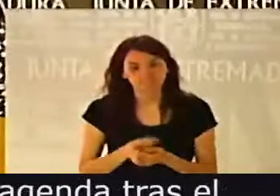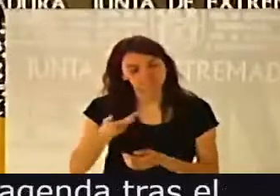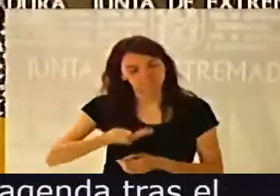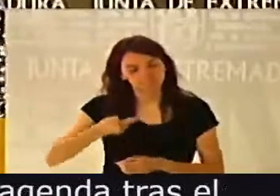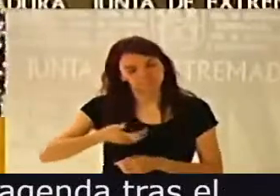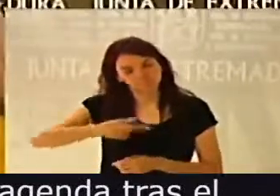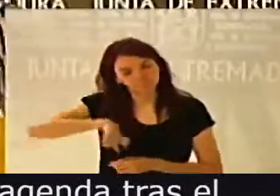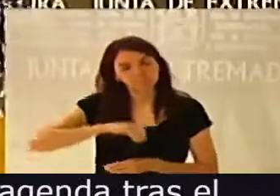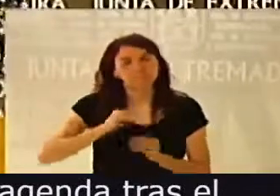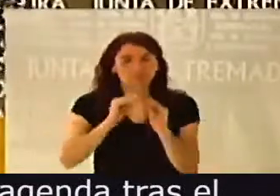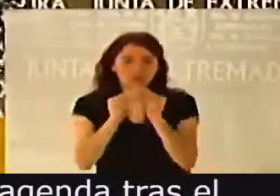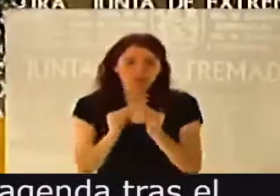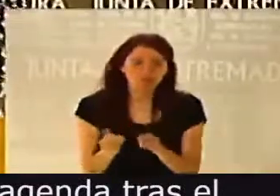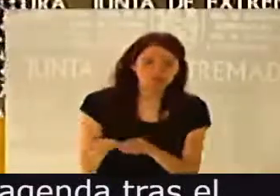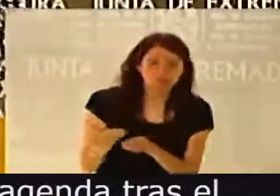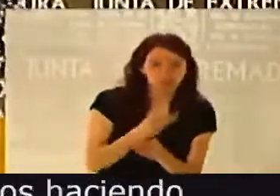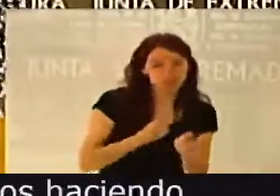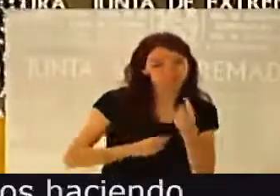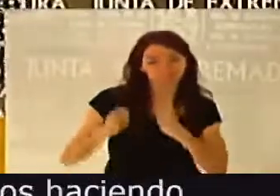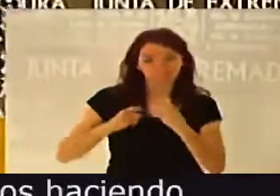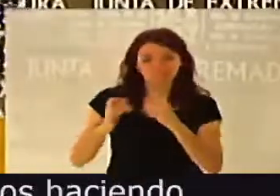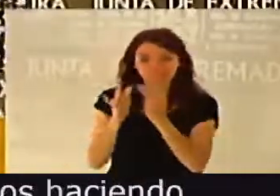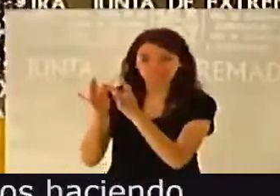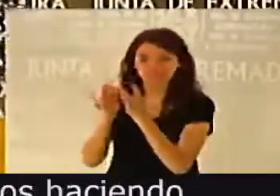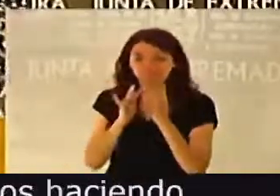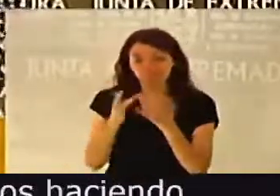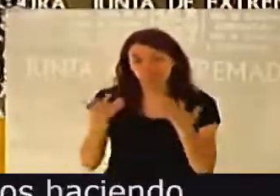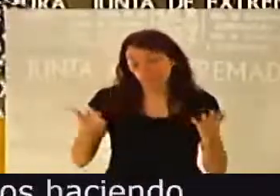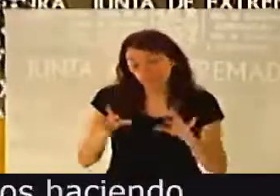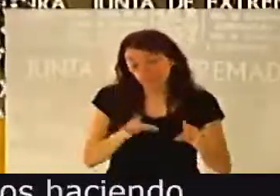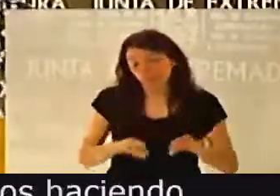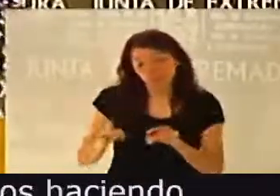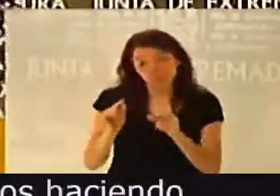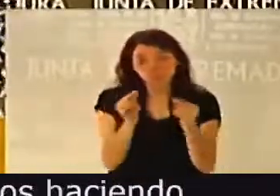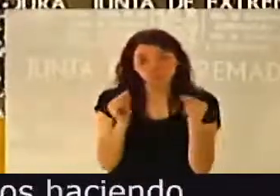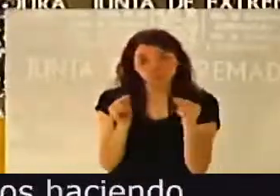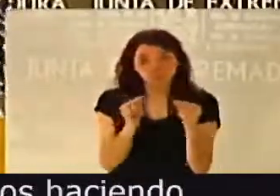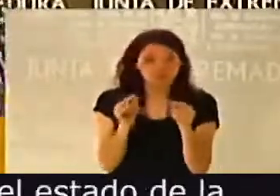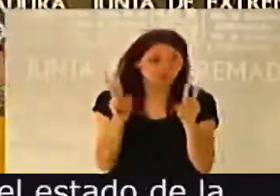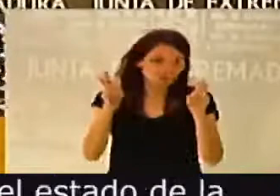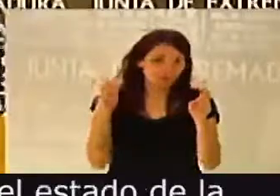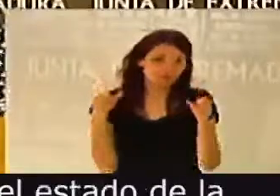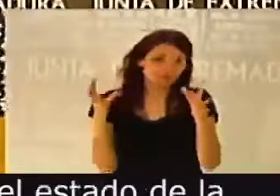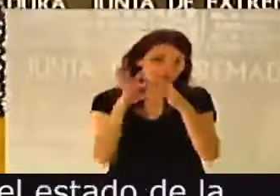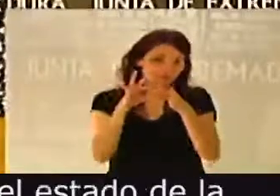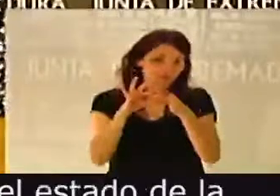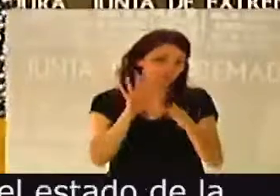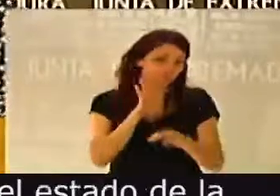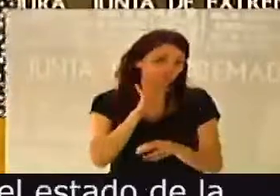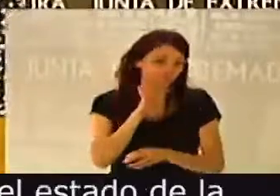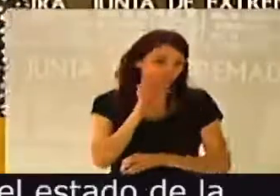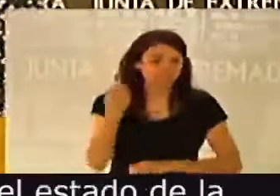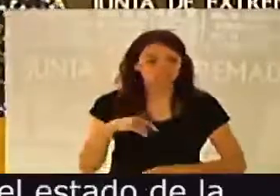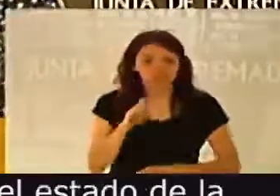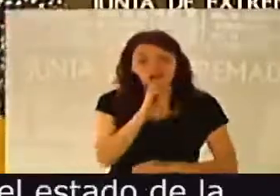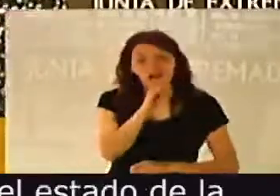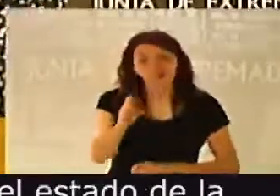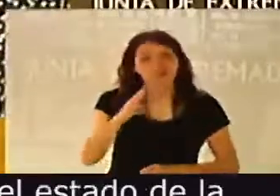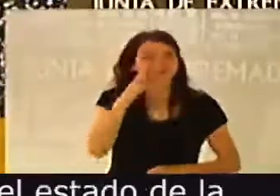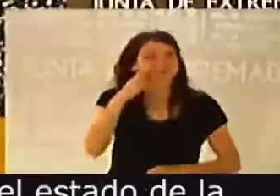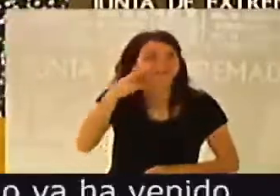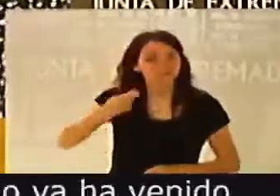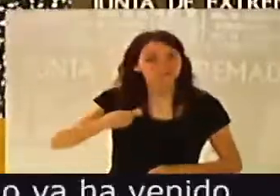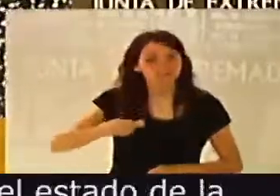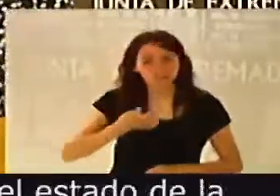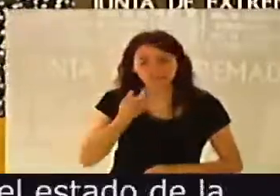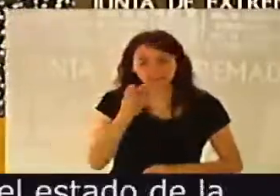haciendo también hablando con todo. Y el debate del Estado de la región pues tendrá que ver mucho con todo eso, como ya ha venido anunciando el presidente cada vez que se le ha